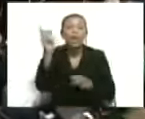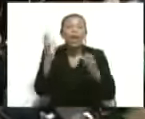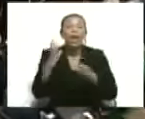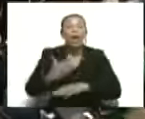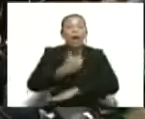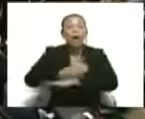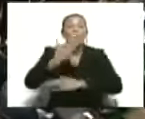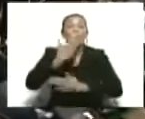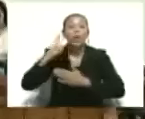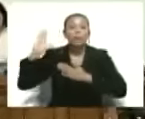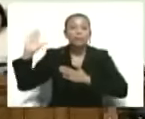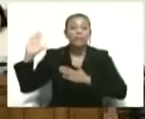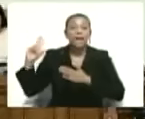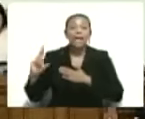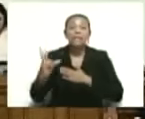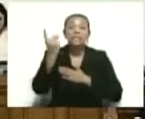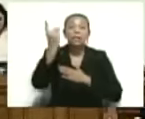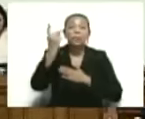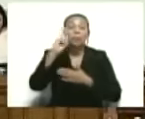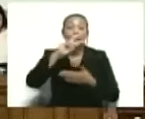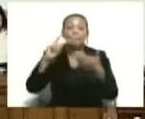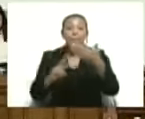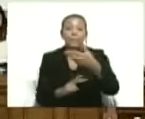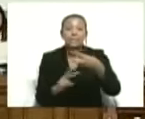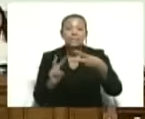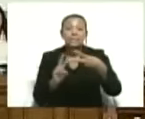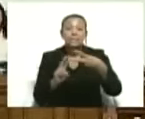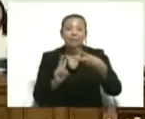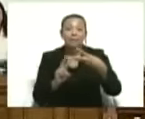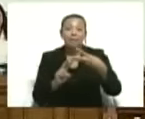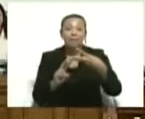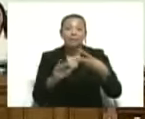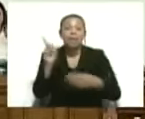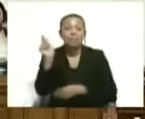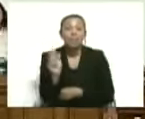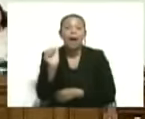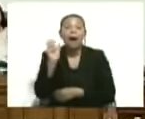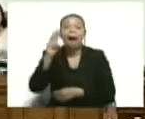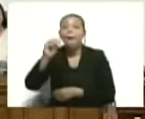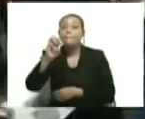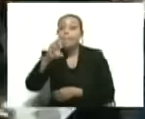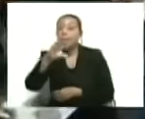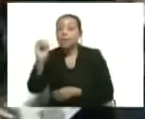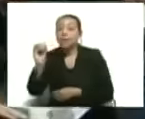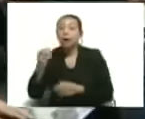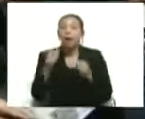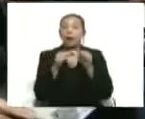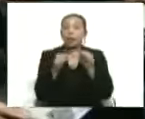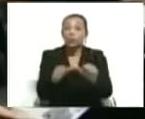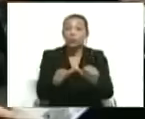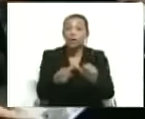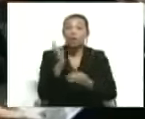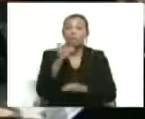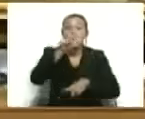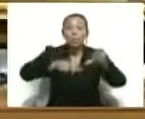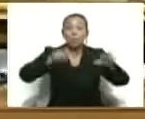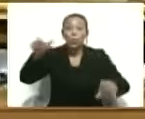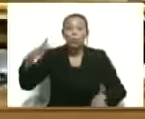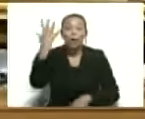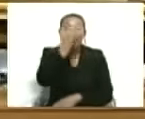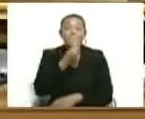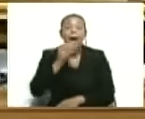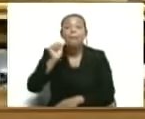juramentación de la segunda vicepresidenta del Parlamento venezolano, la diputada América Pérez. De la ciudadana María